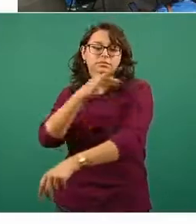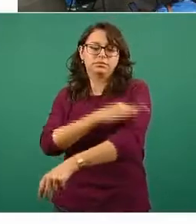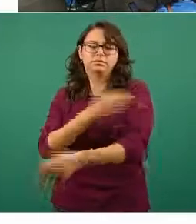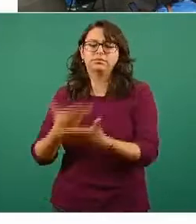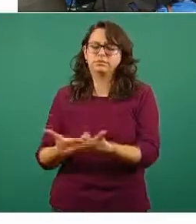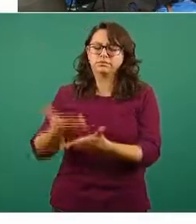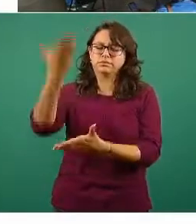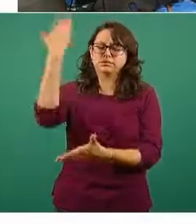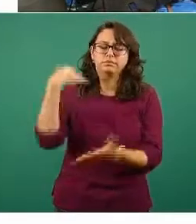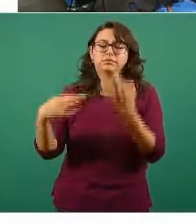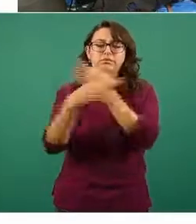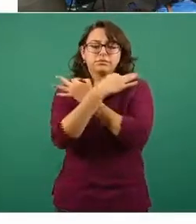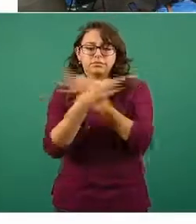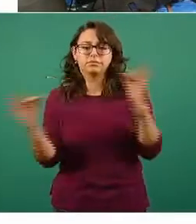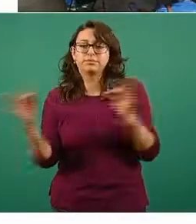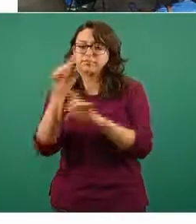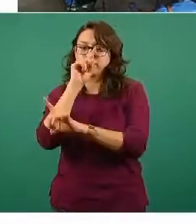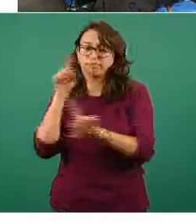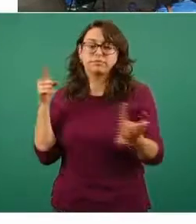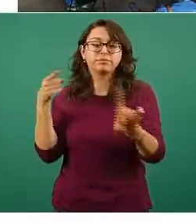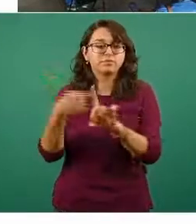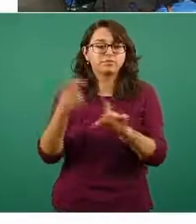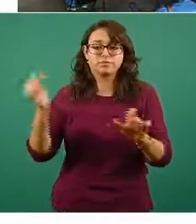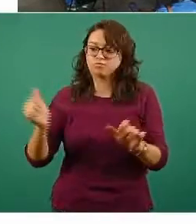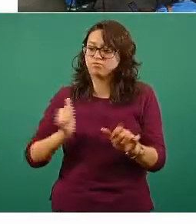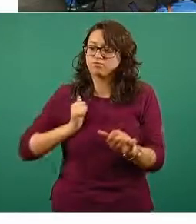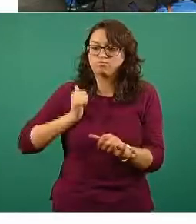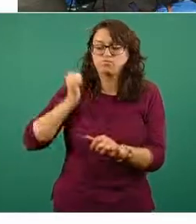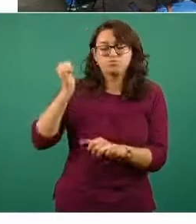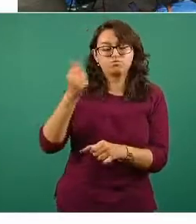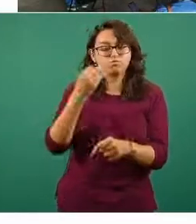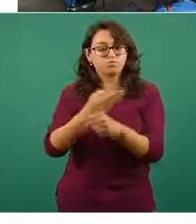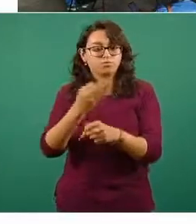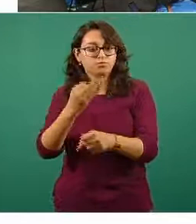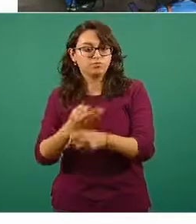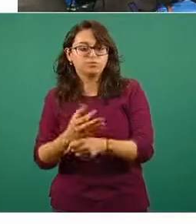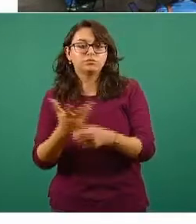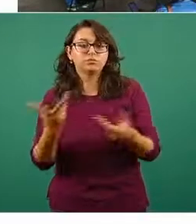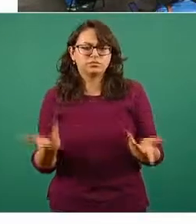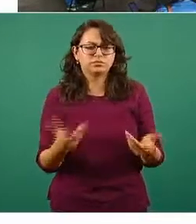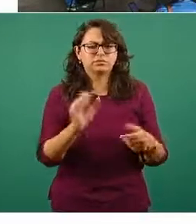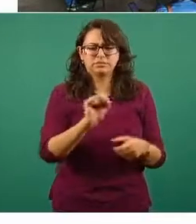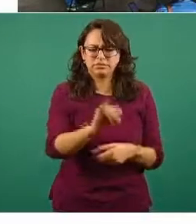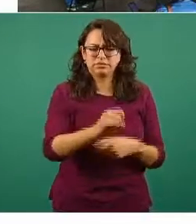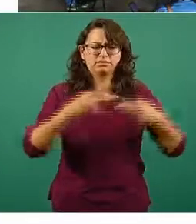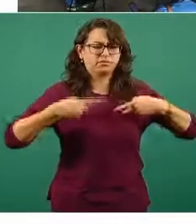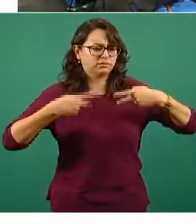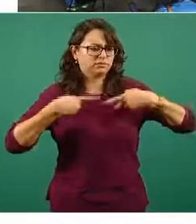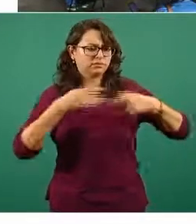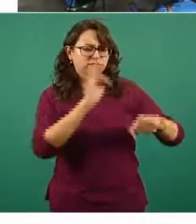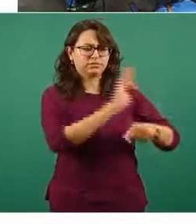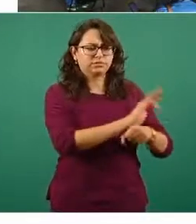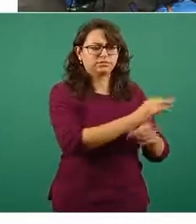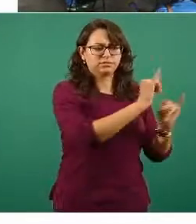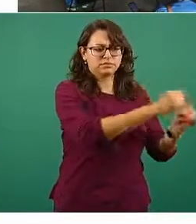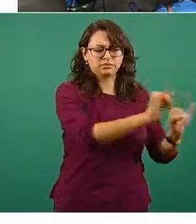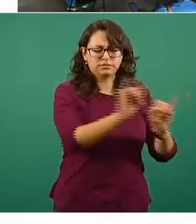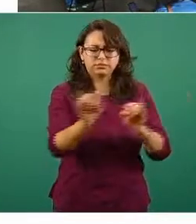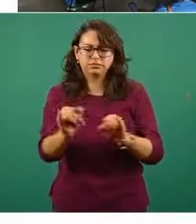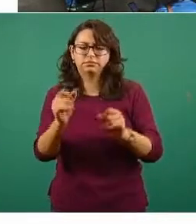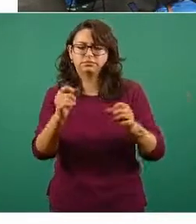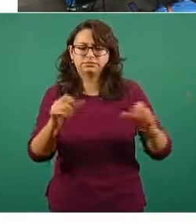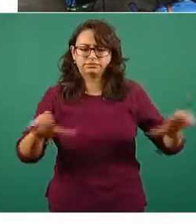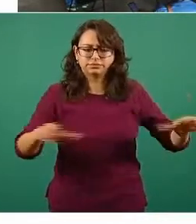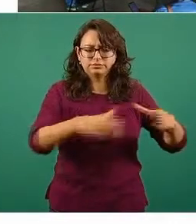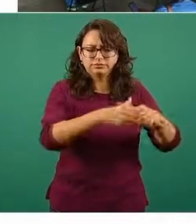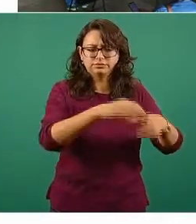del operativo, se busca aprovechar la vacuna no solamente como un mecanismo de protección individual y